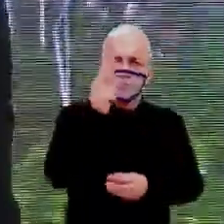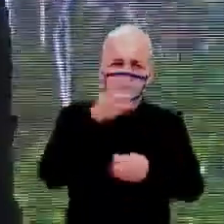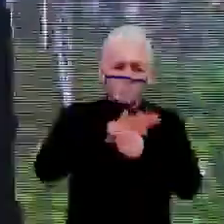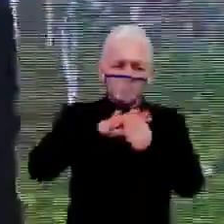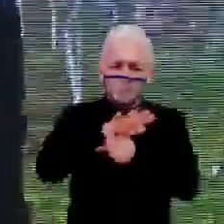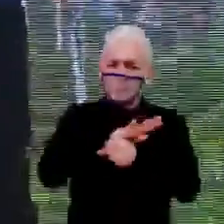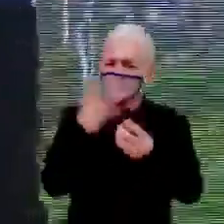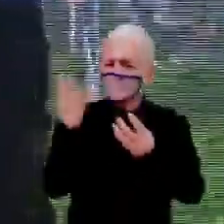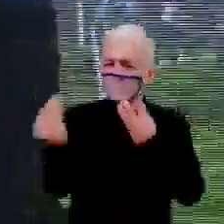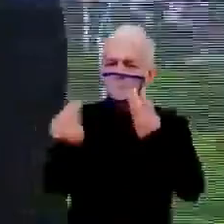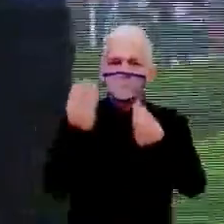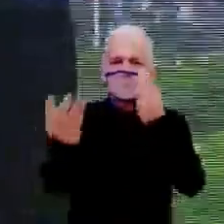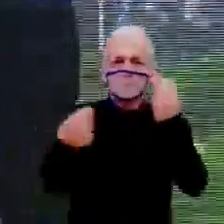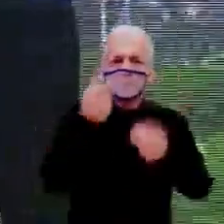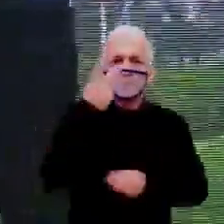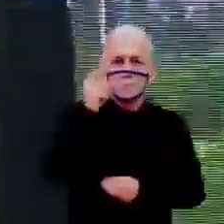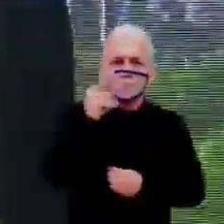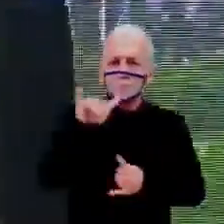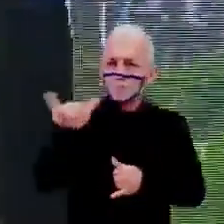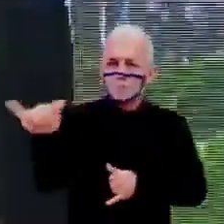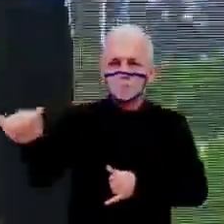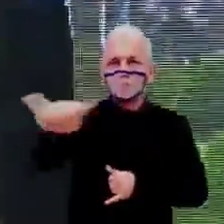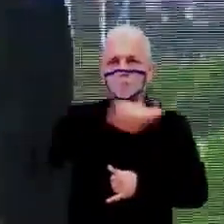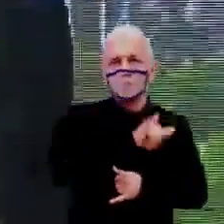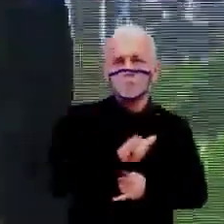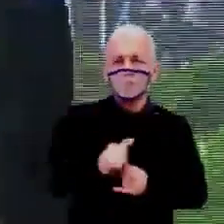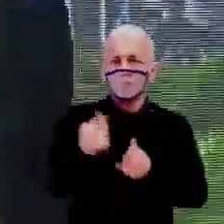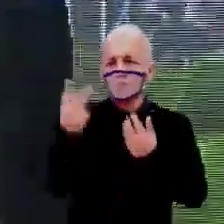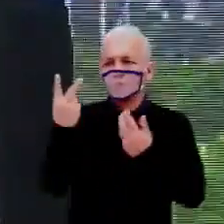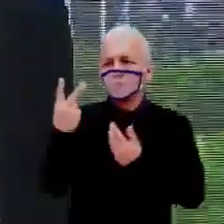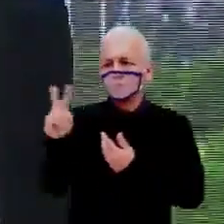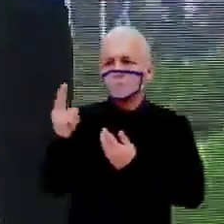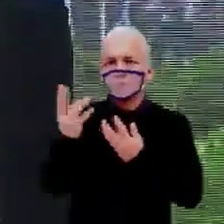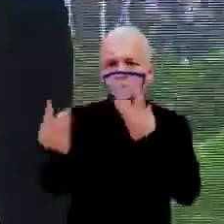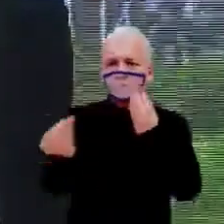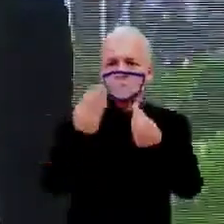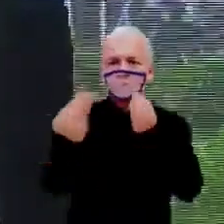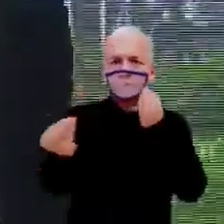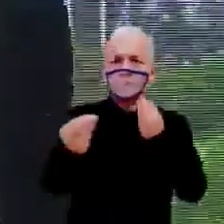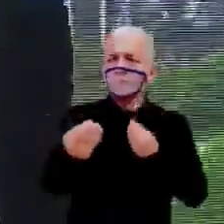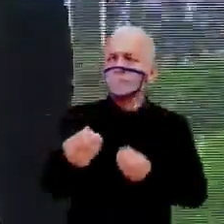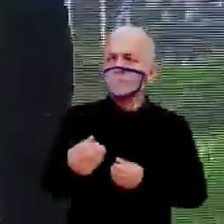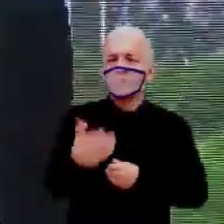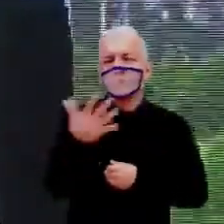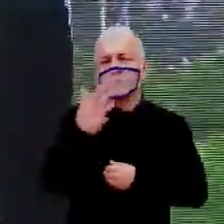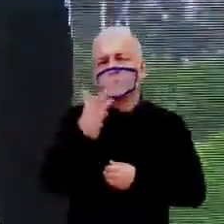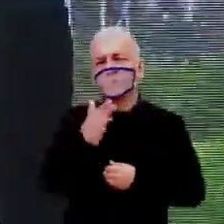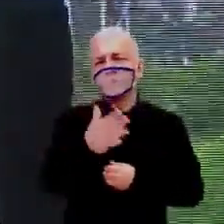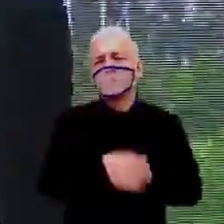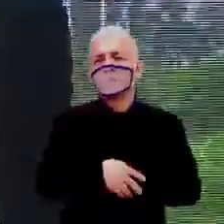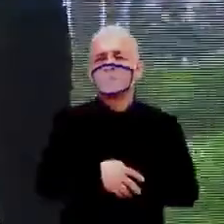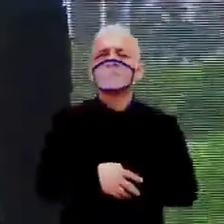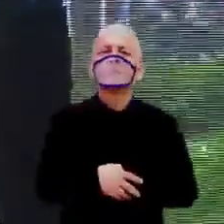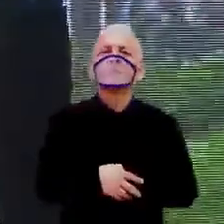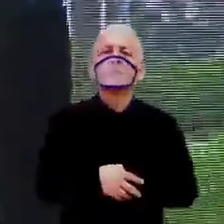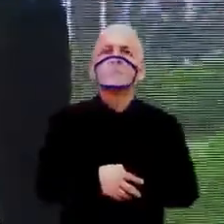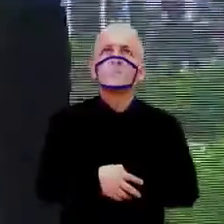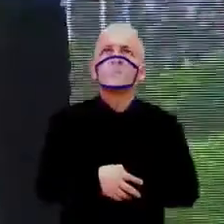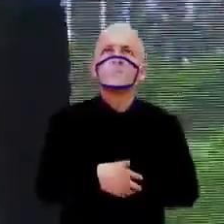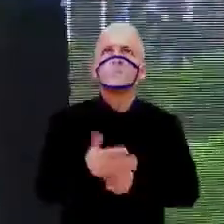salida, 12 barrios completos al mismo tiempo, y vamos a terminar aproximadamente unas